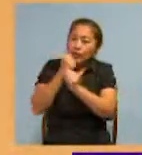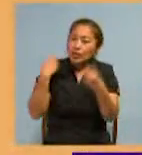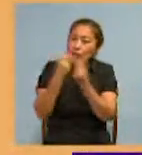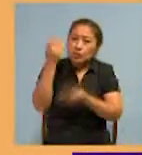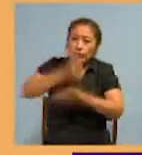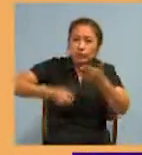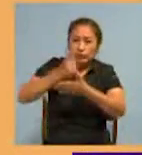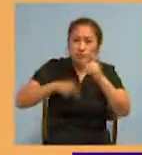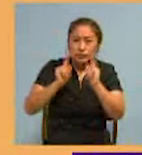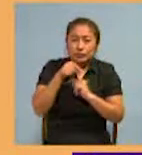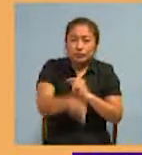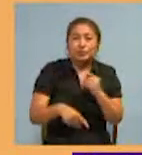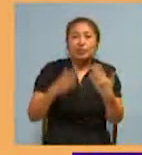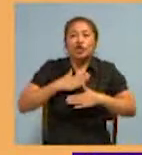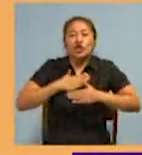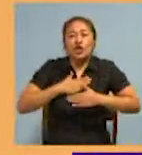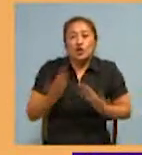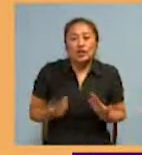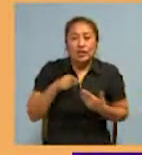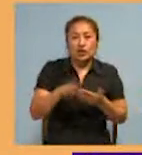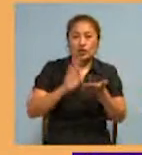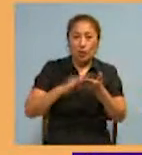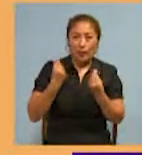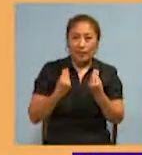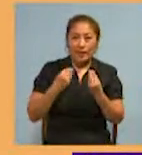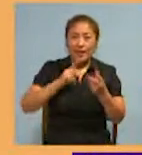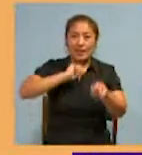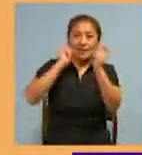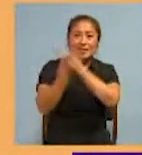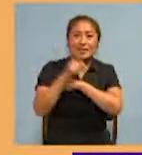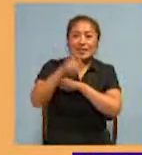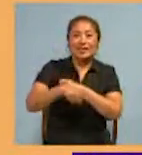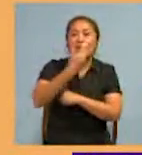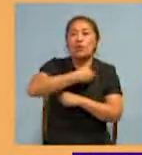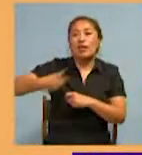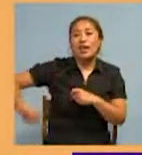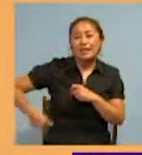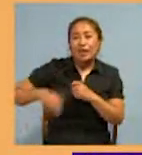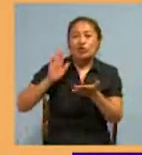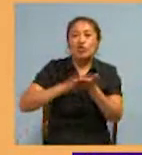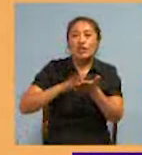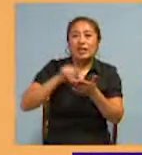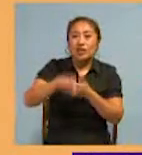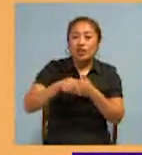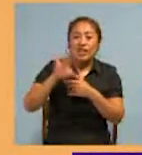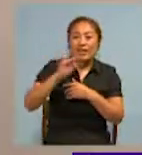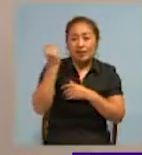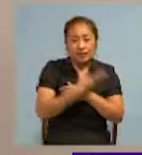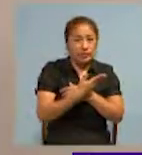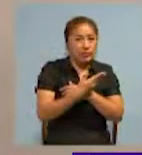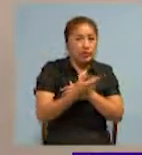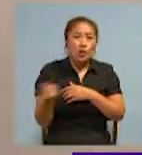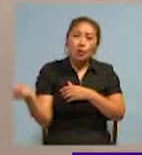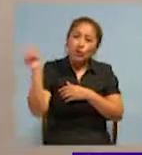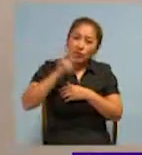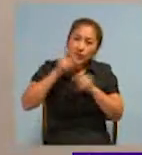pero también con muchísima satisfacción es lo que tiene que ver la transformación en el estado fundamentalmente desde esta dirección han vuelto hoy a los